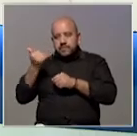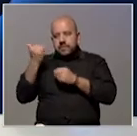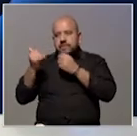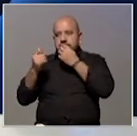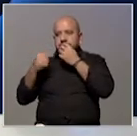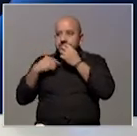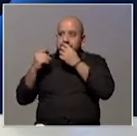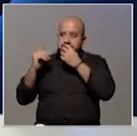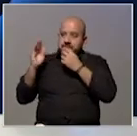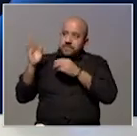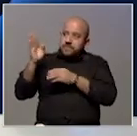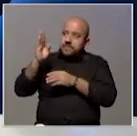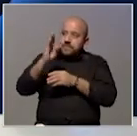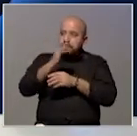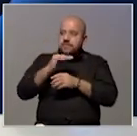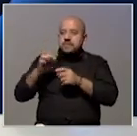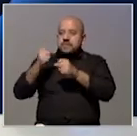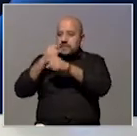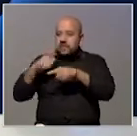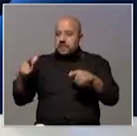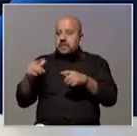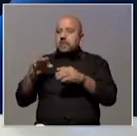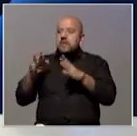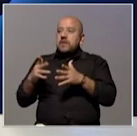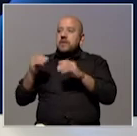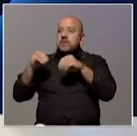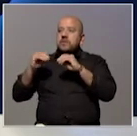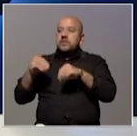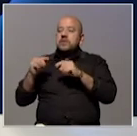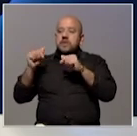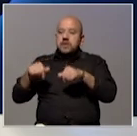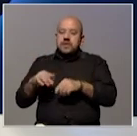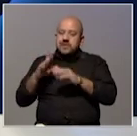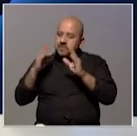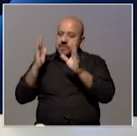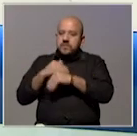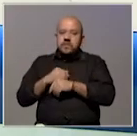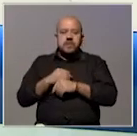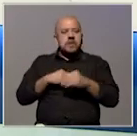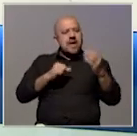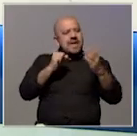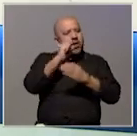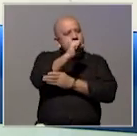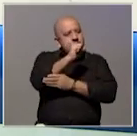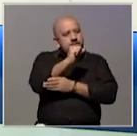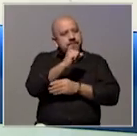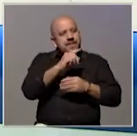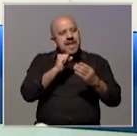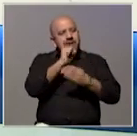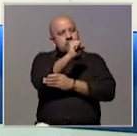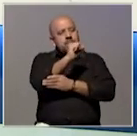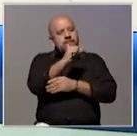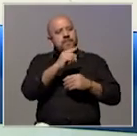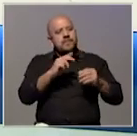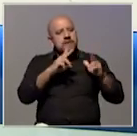interior ciudad limpia es la que nos ensucia y acabamos de vida de sana se nos cuestiona mucho lo que estamos hablando de limpieza